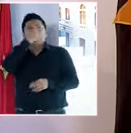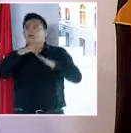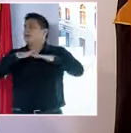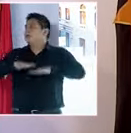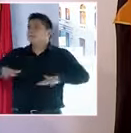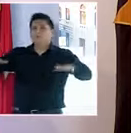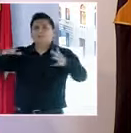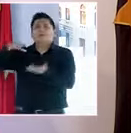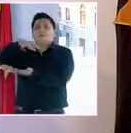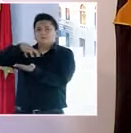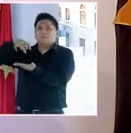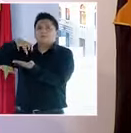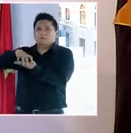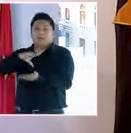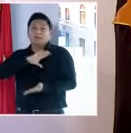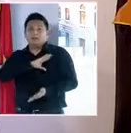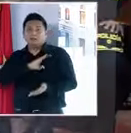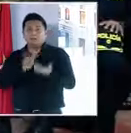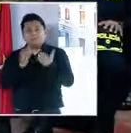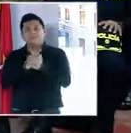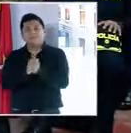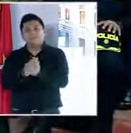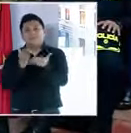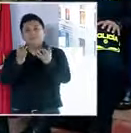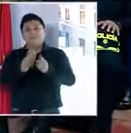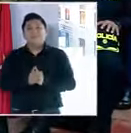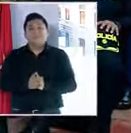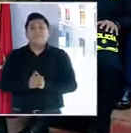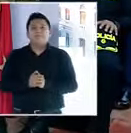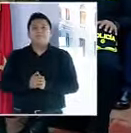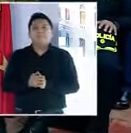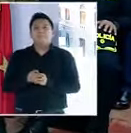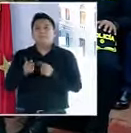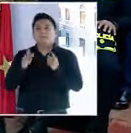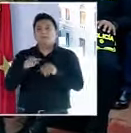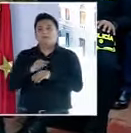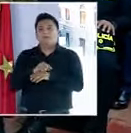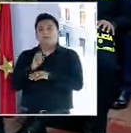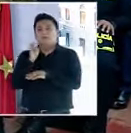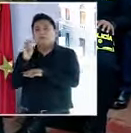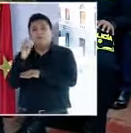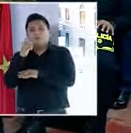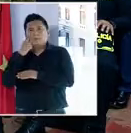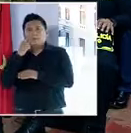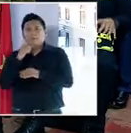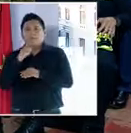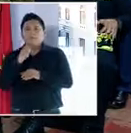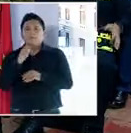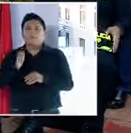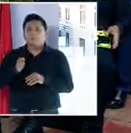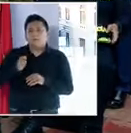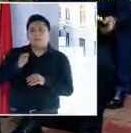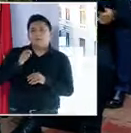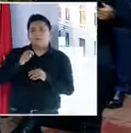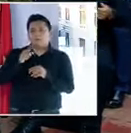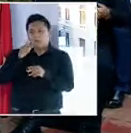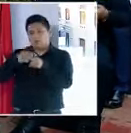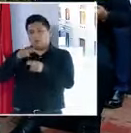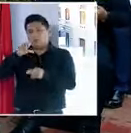histórico del departamento. Al señor procurador regional Libardo Álvarez García, un